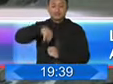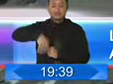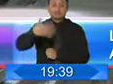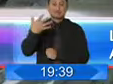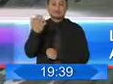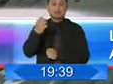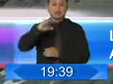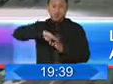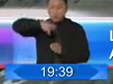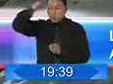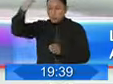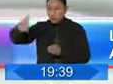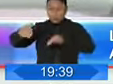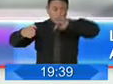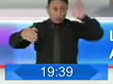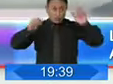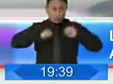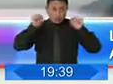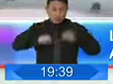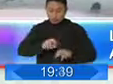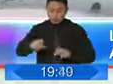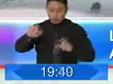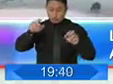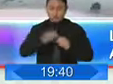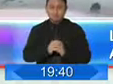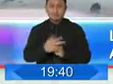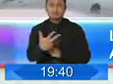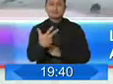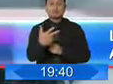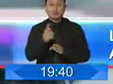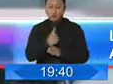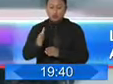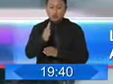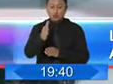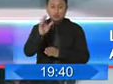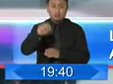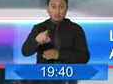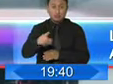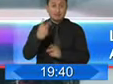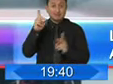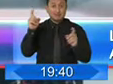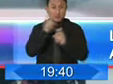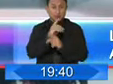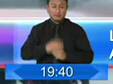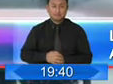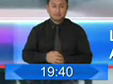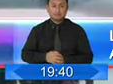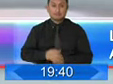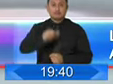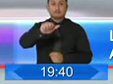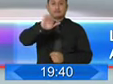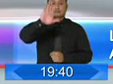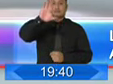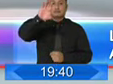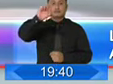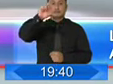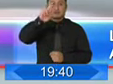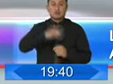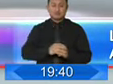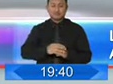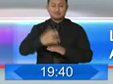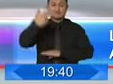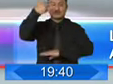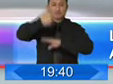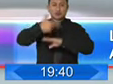en áreas naturales a las que se puede subir, existen solo tres rutas con un alto nivel de dificultad: el Altar, la Cumbre del Chimborazo